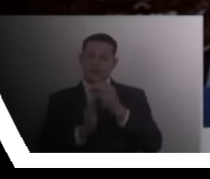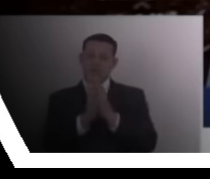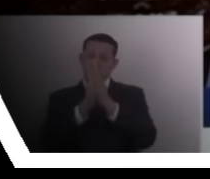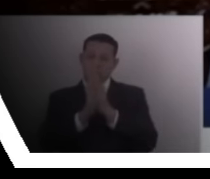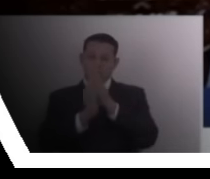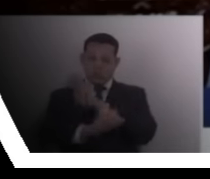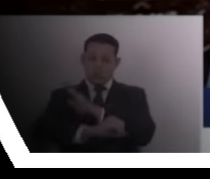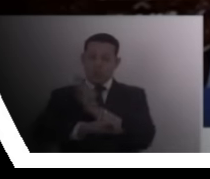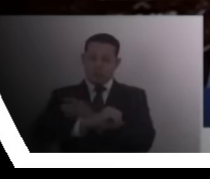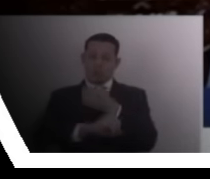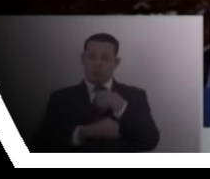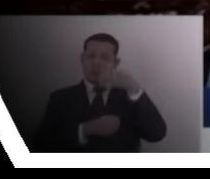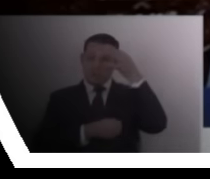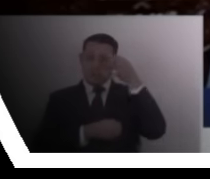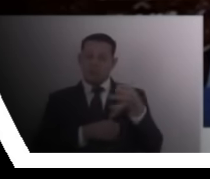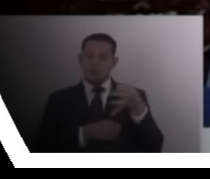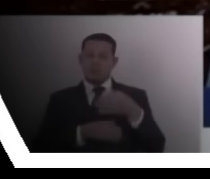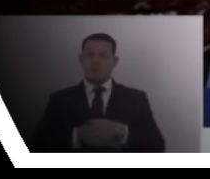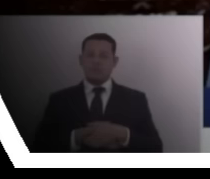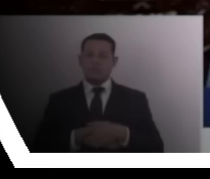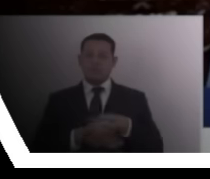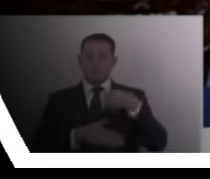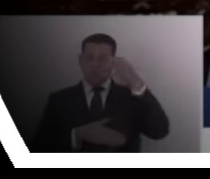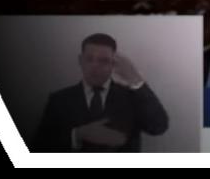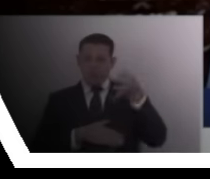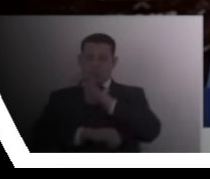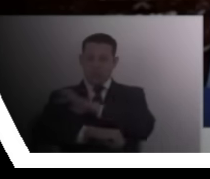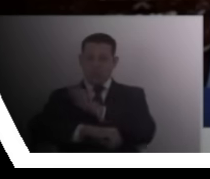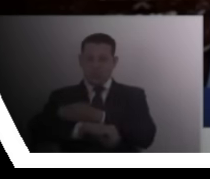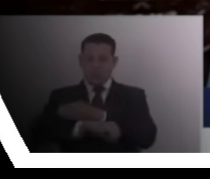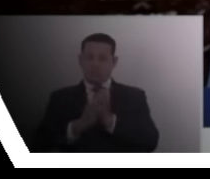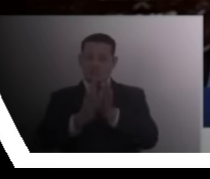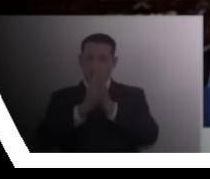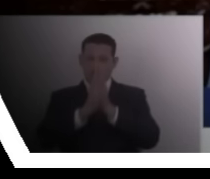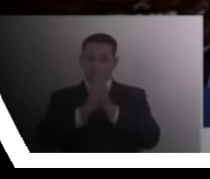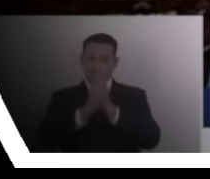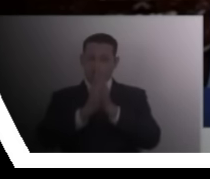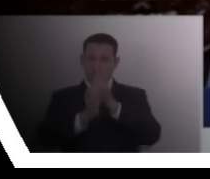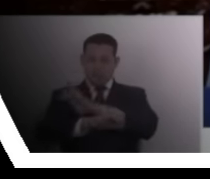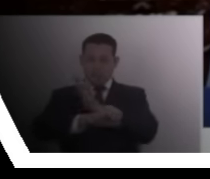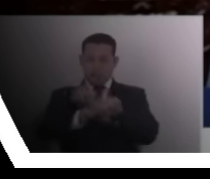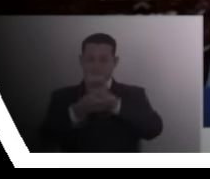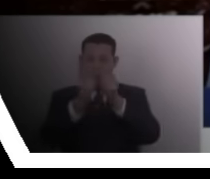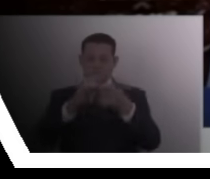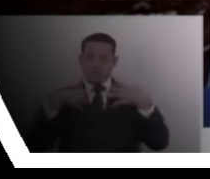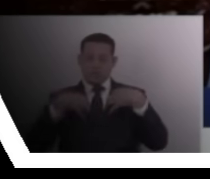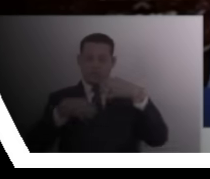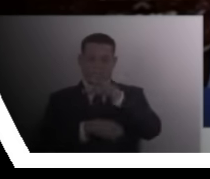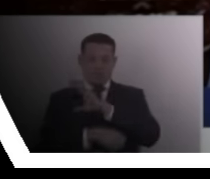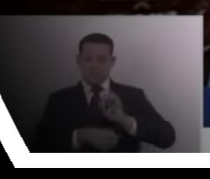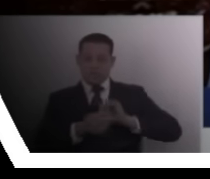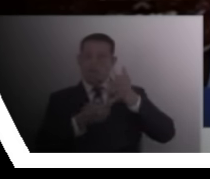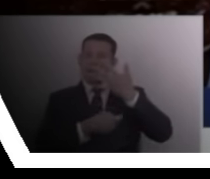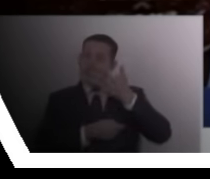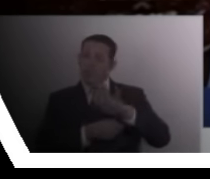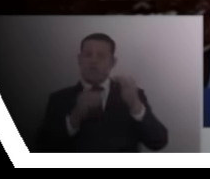oración tiene poder y yo soy creyente de eso. Creo firmemente en que la oración tiene poder de transformar vidas y El Salvador es un ejemplo